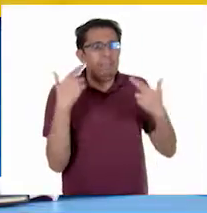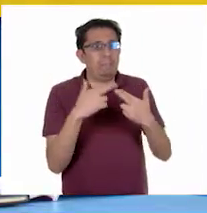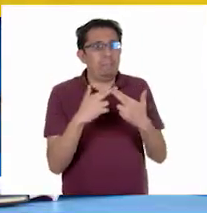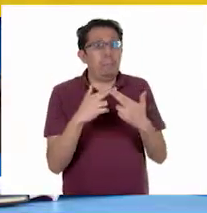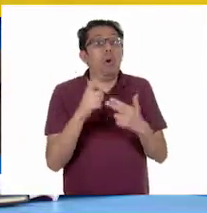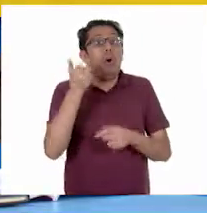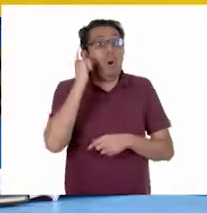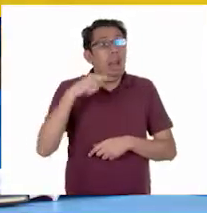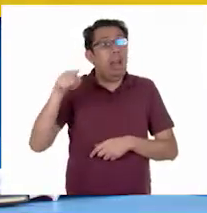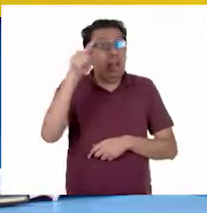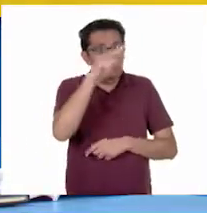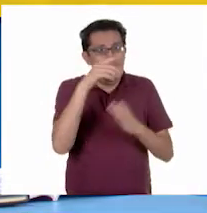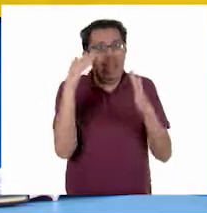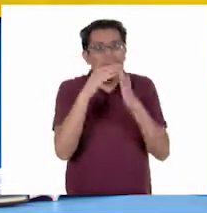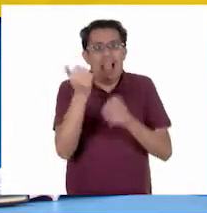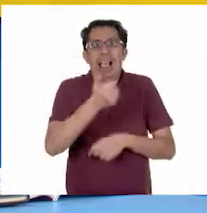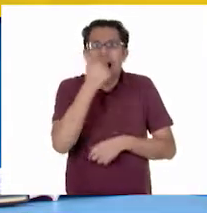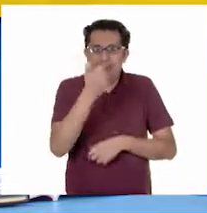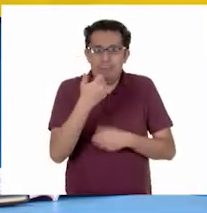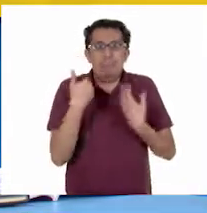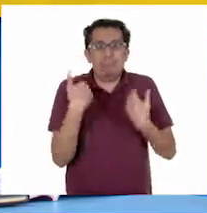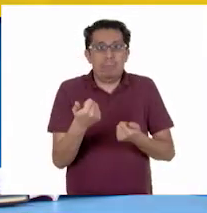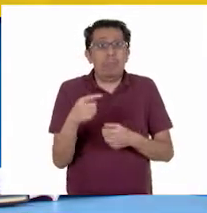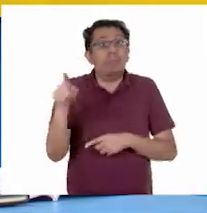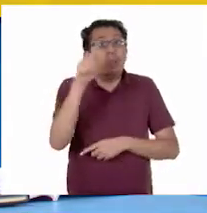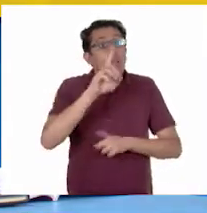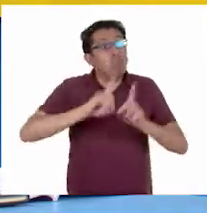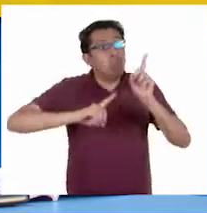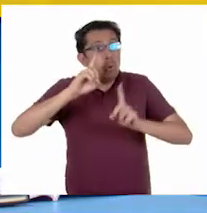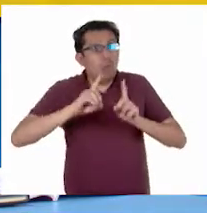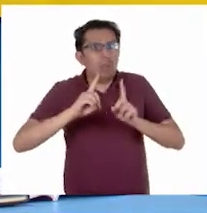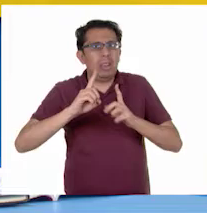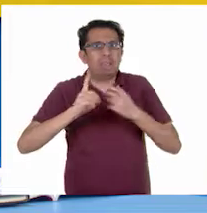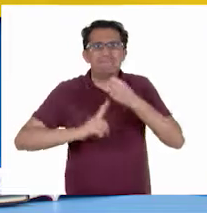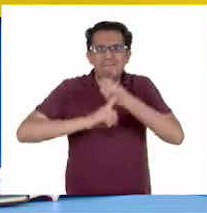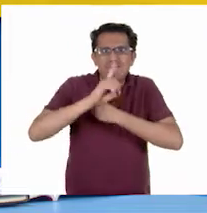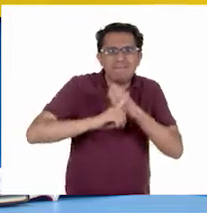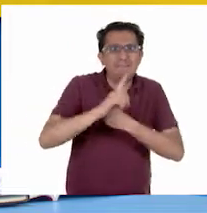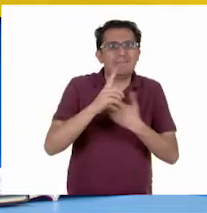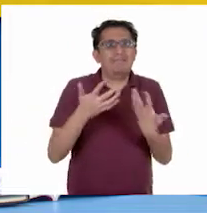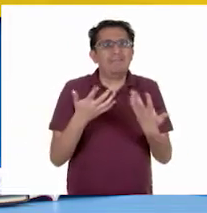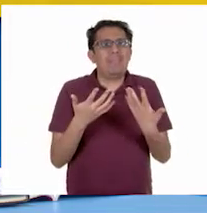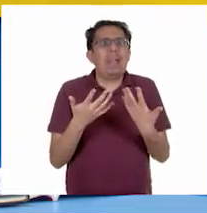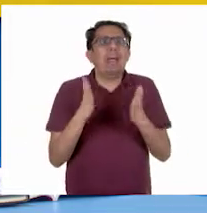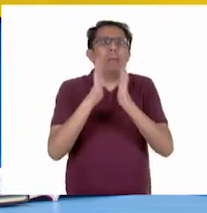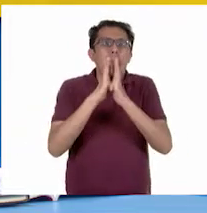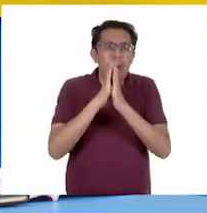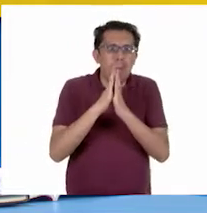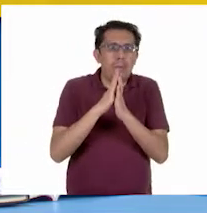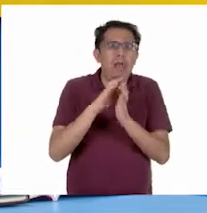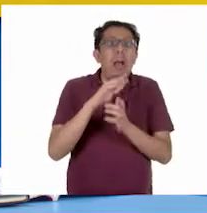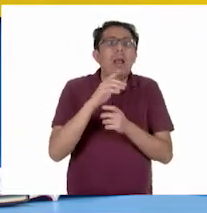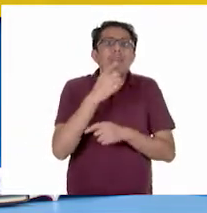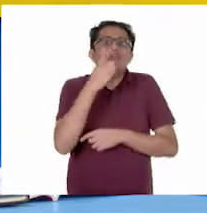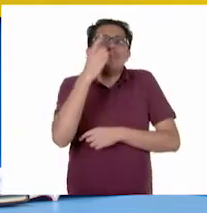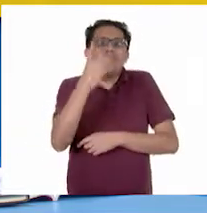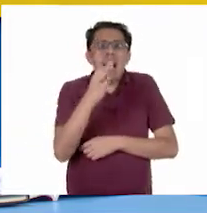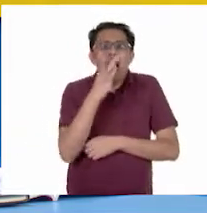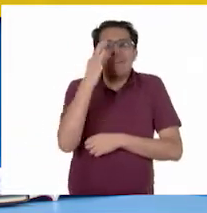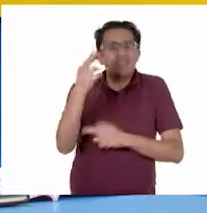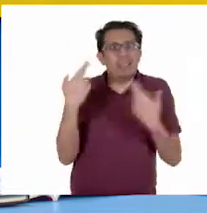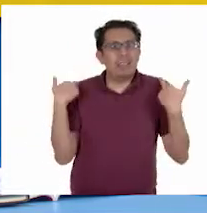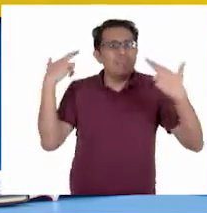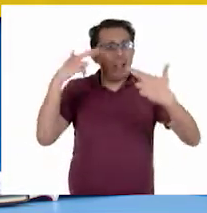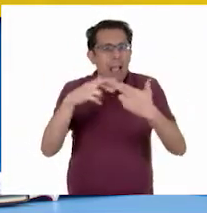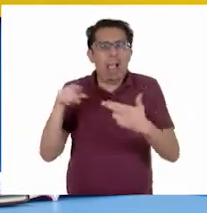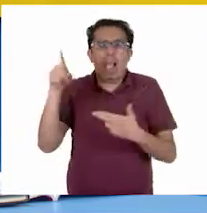que también en casa vayamos bien, pero si tienen dudas o dificultades, por favor, compártalas con su profesor. Él